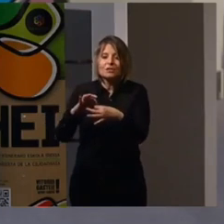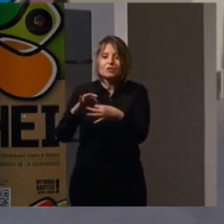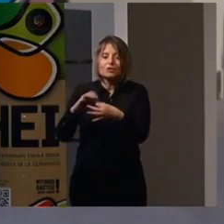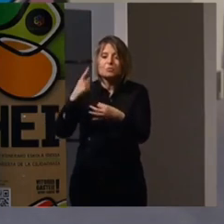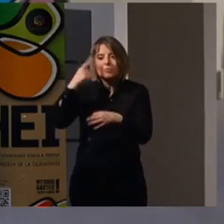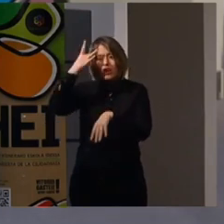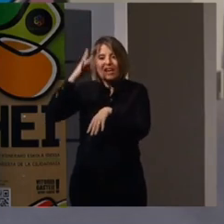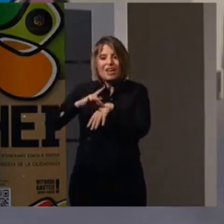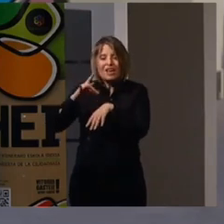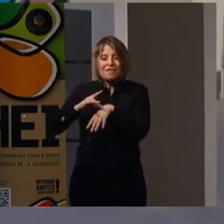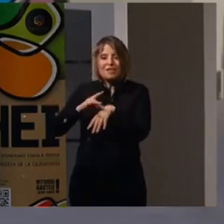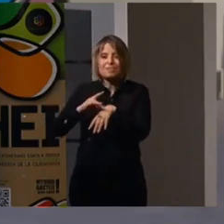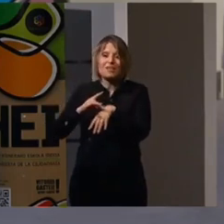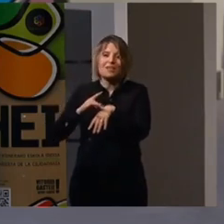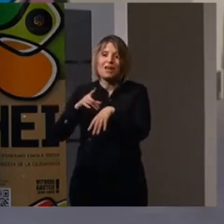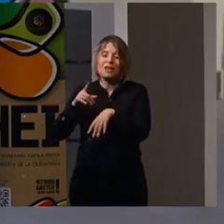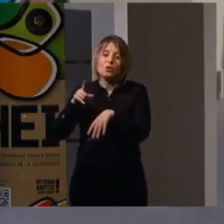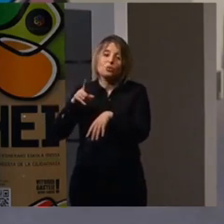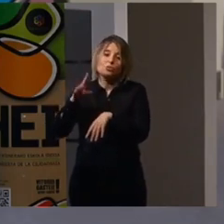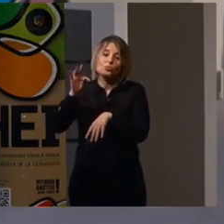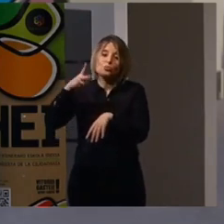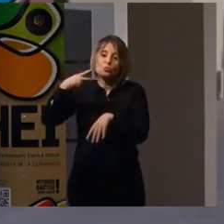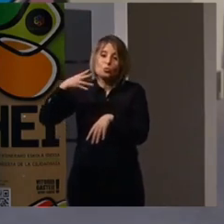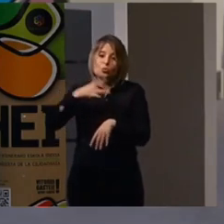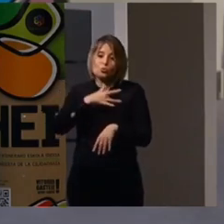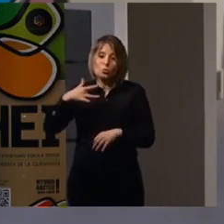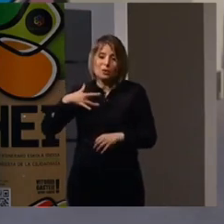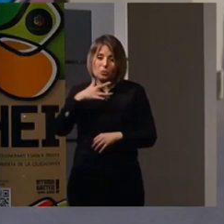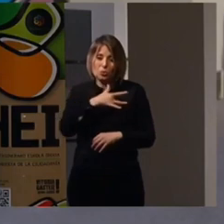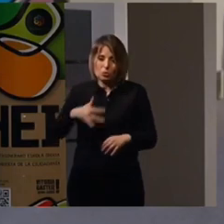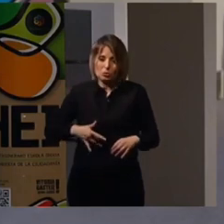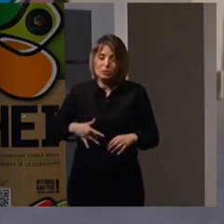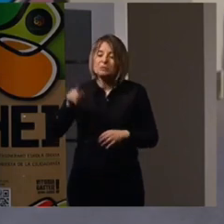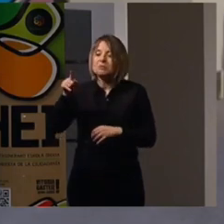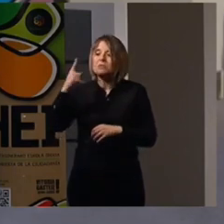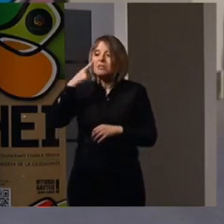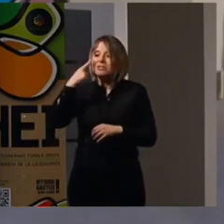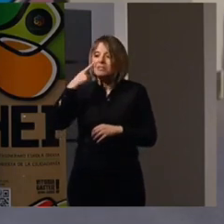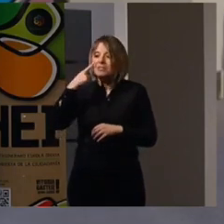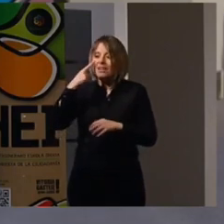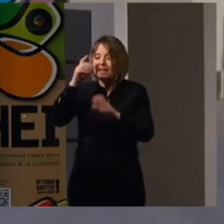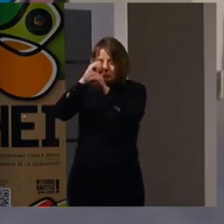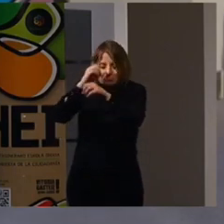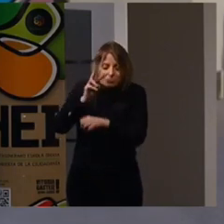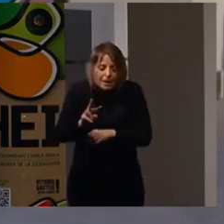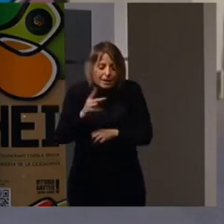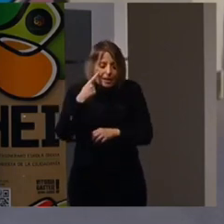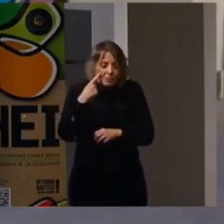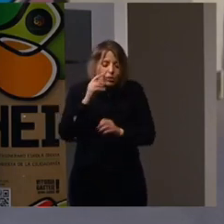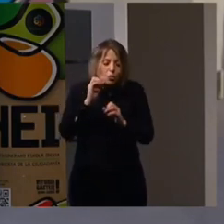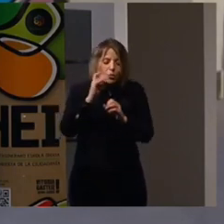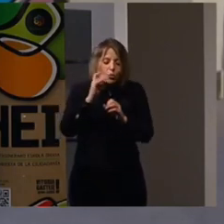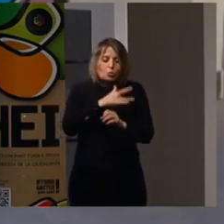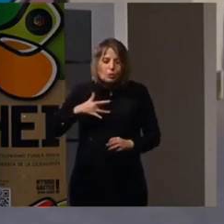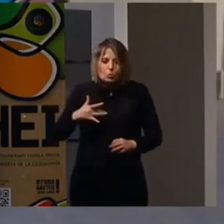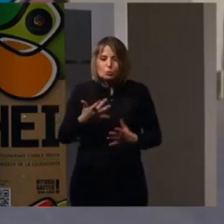de la tuberculosis. Estaban los que decían, porque ya la microbiología ya había avanzado, ¿vale? Ya en los microscopios ya se veían muchas bacterias, pero la